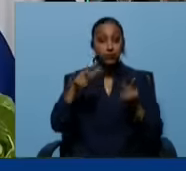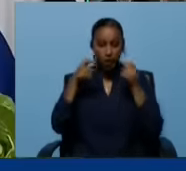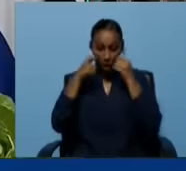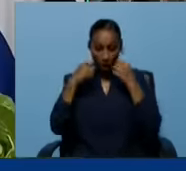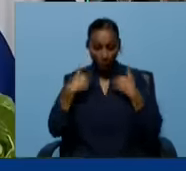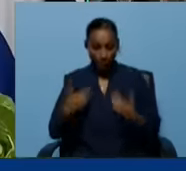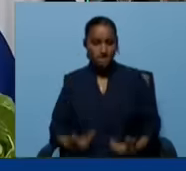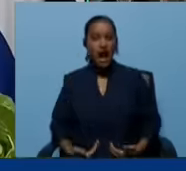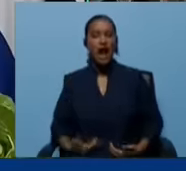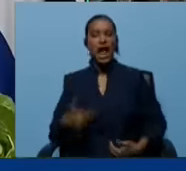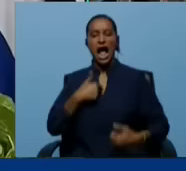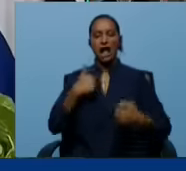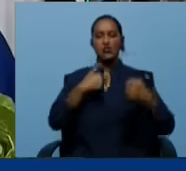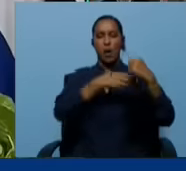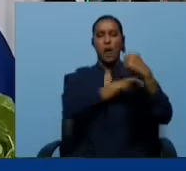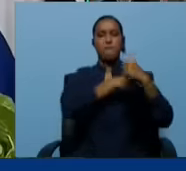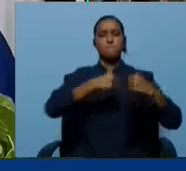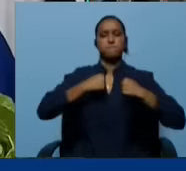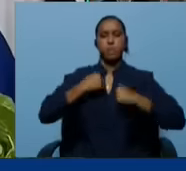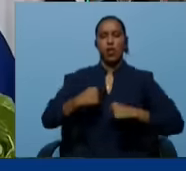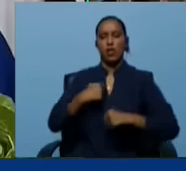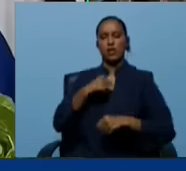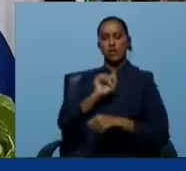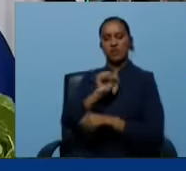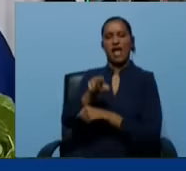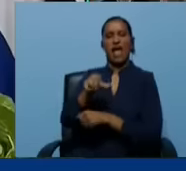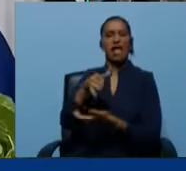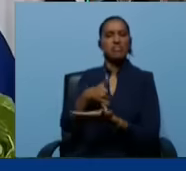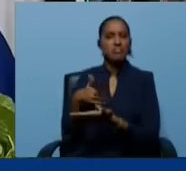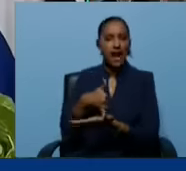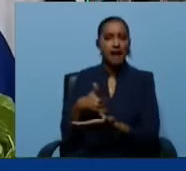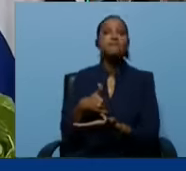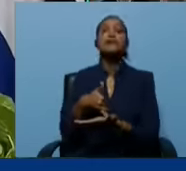su tendencia fue a